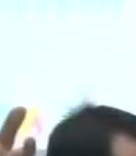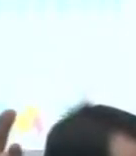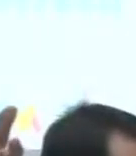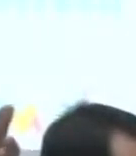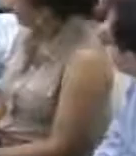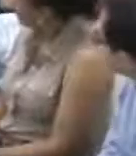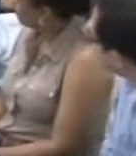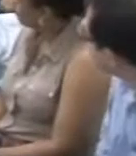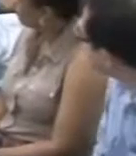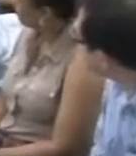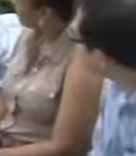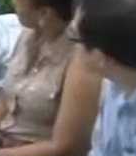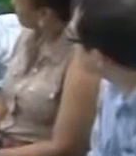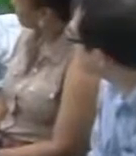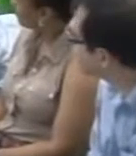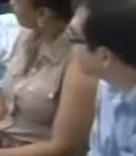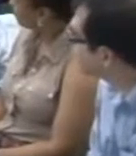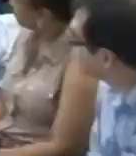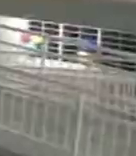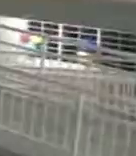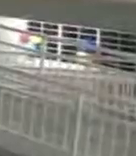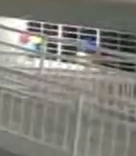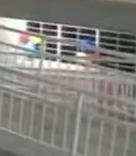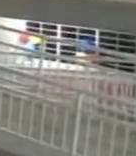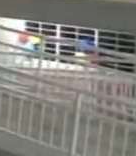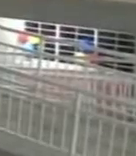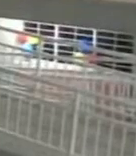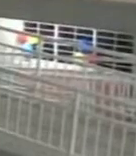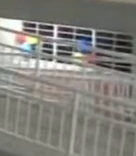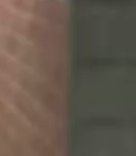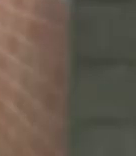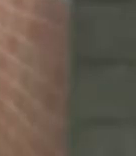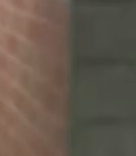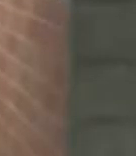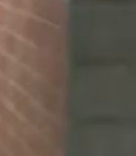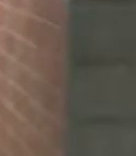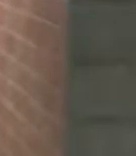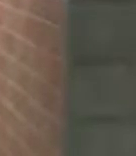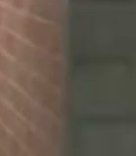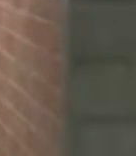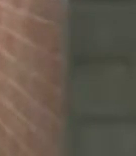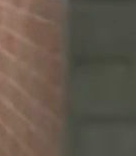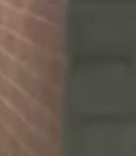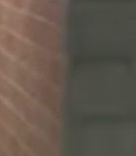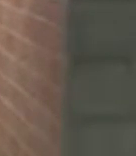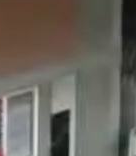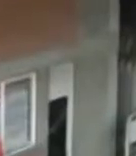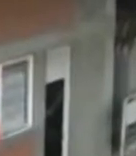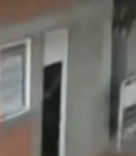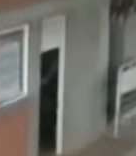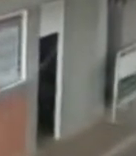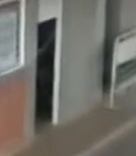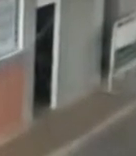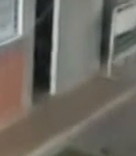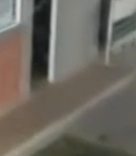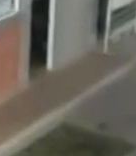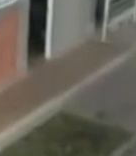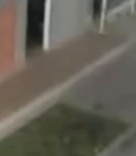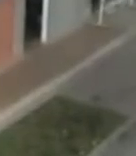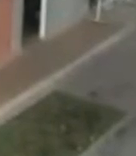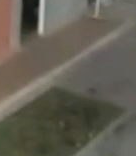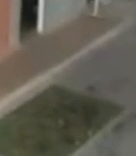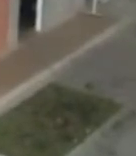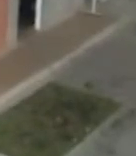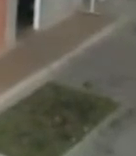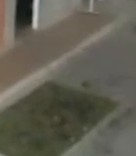los compromisos comenzaron a cumplirse con obras de infraestructura en la sede educativa Cristo Maestro, del cual se benefician 350 niños